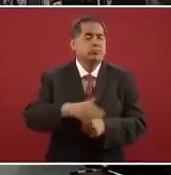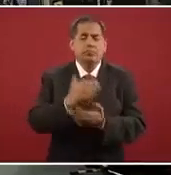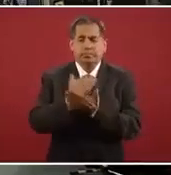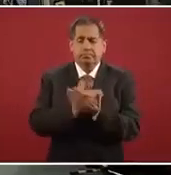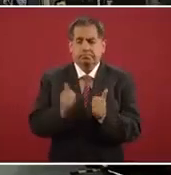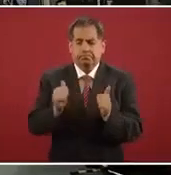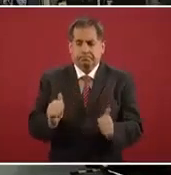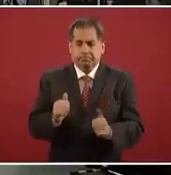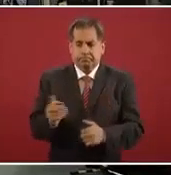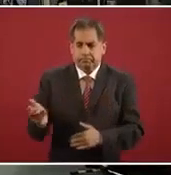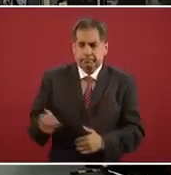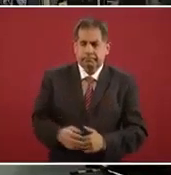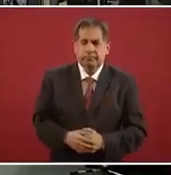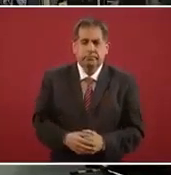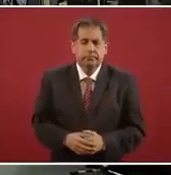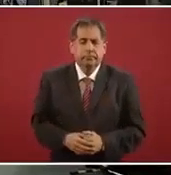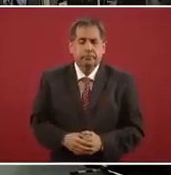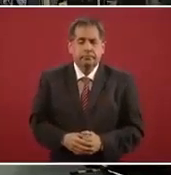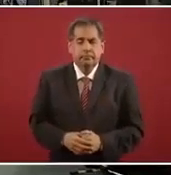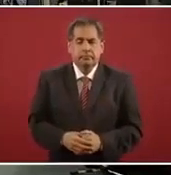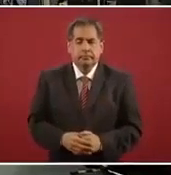Gracias.